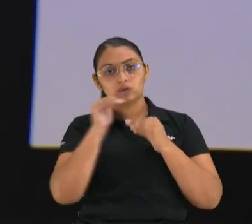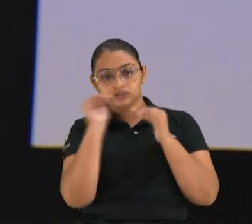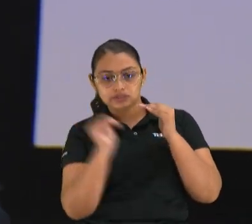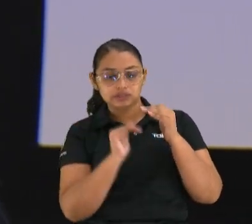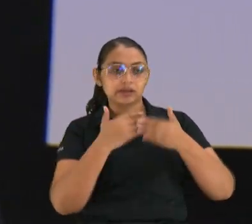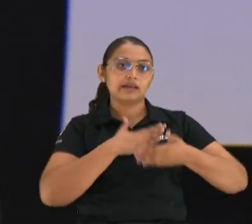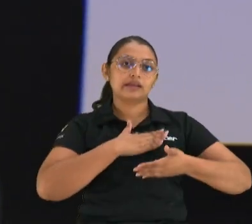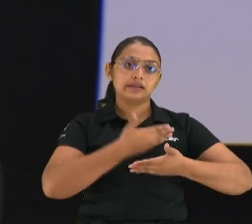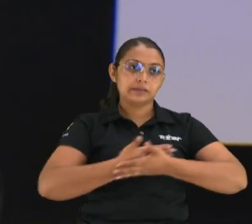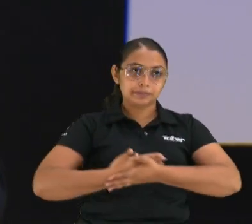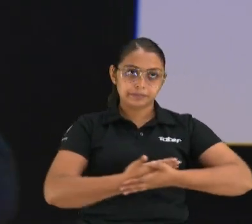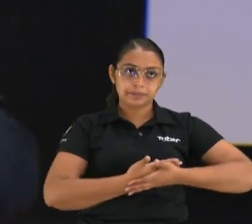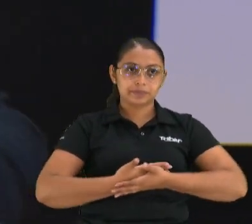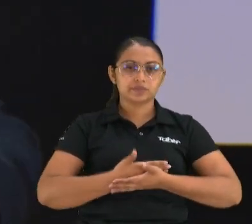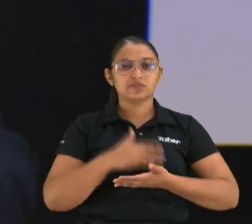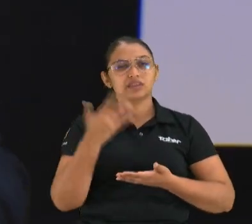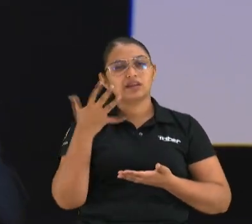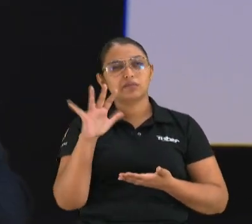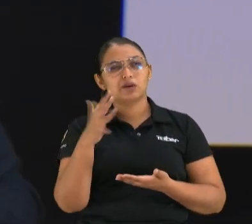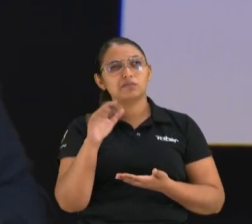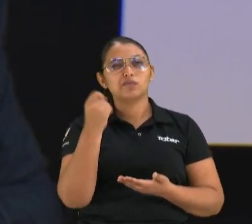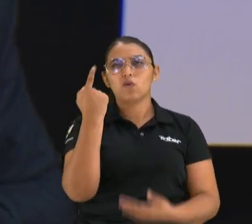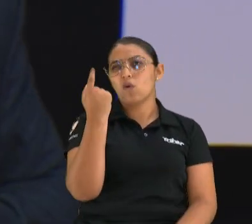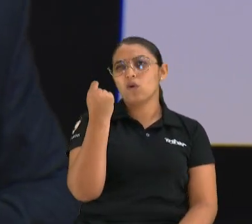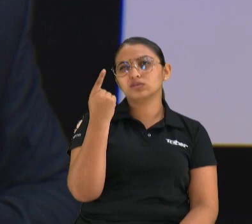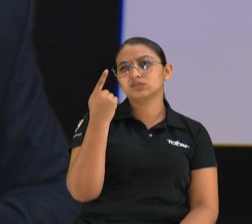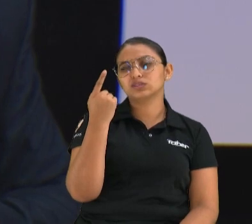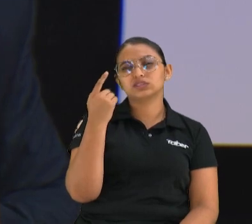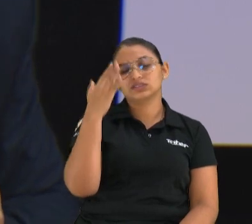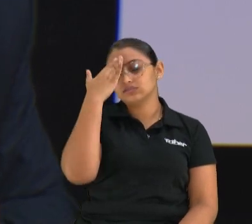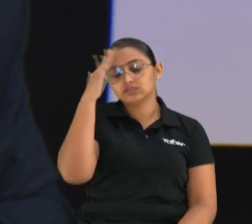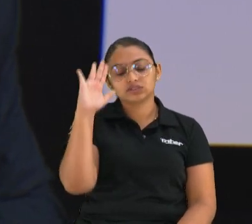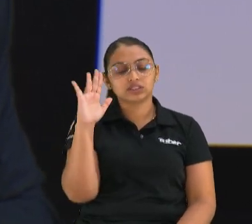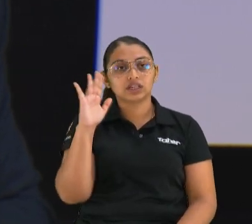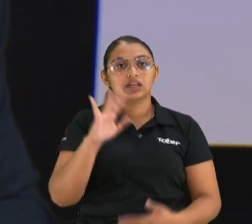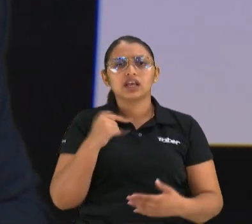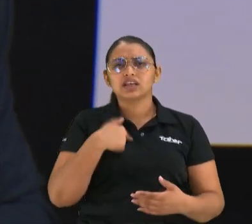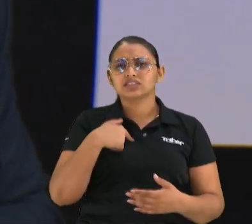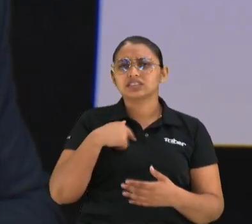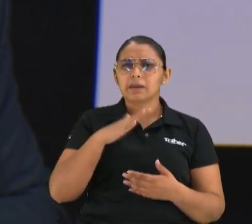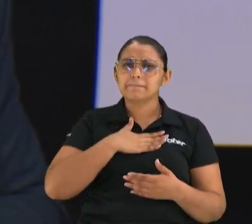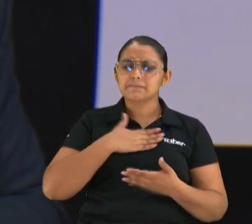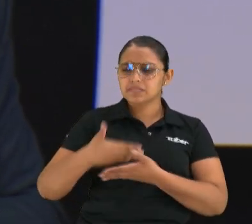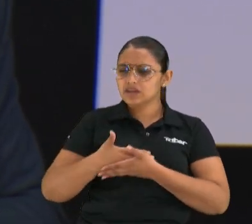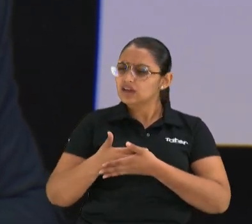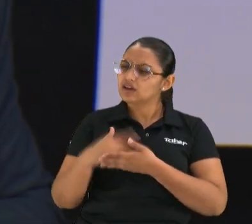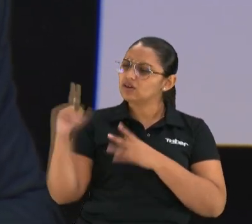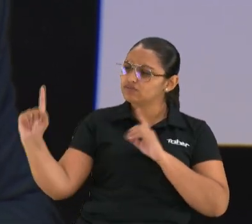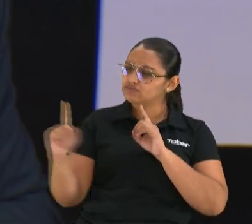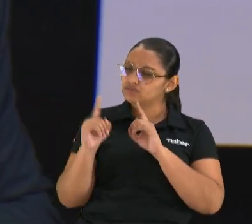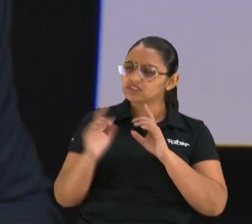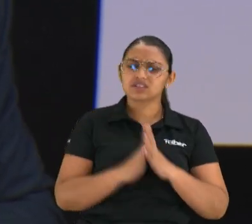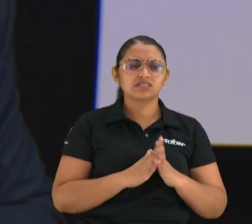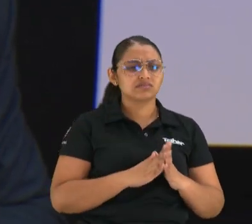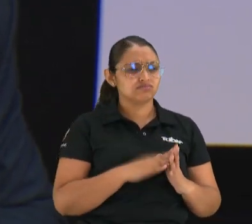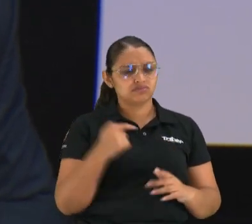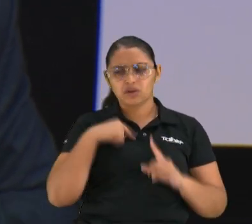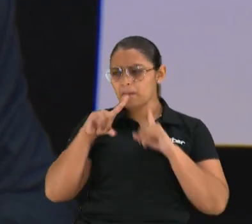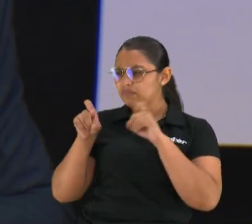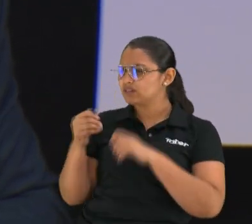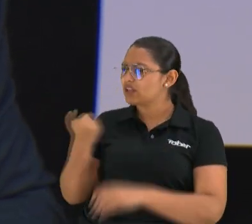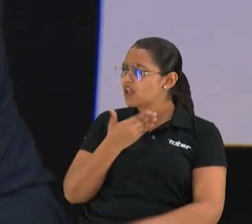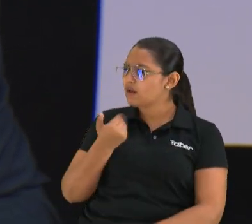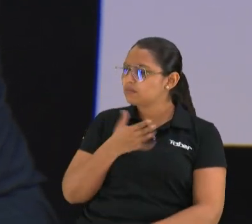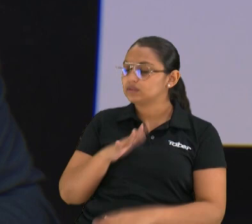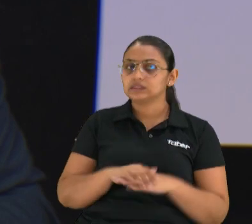o quizás era al revés eran las 11 no recuerdo que te pasa ese papá este no me dan los